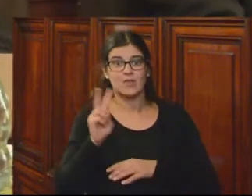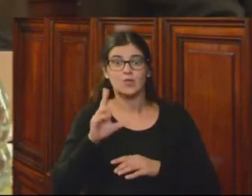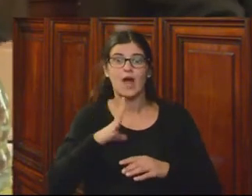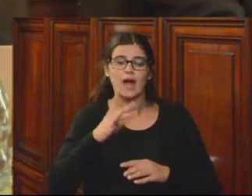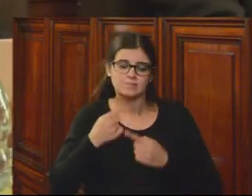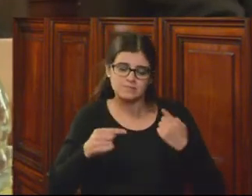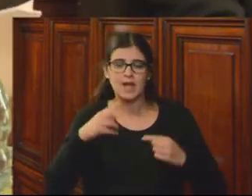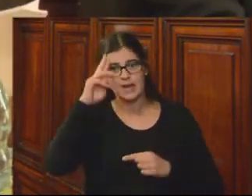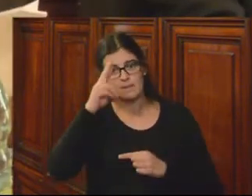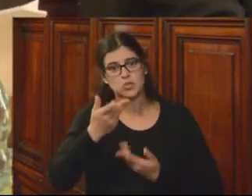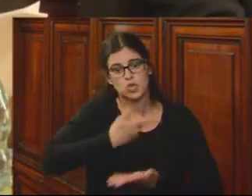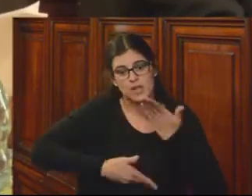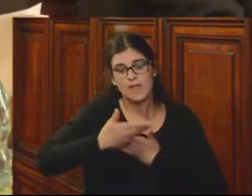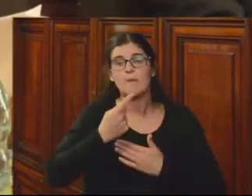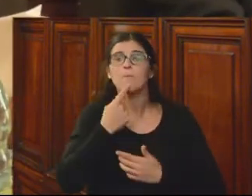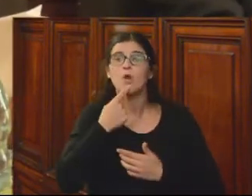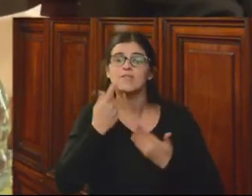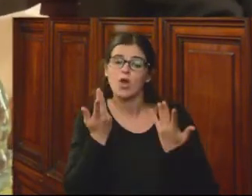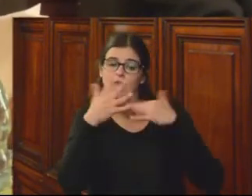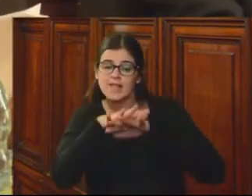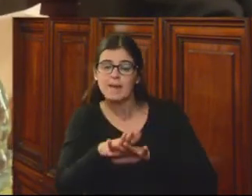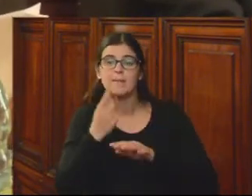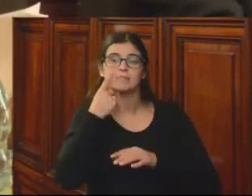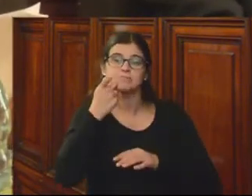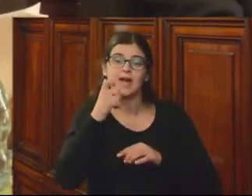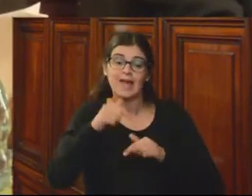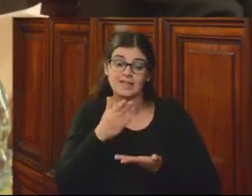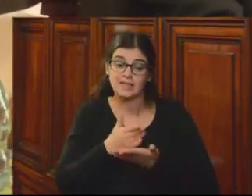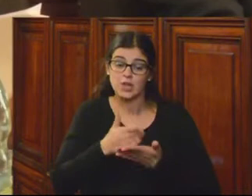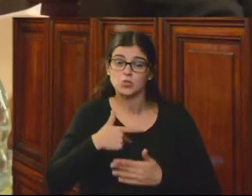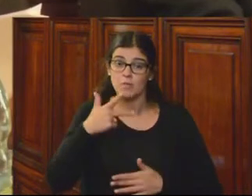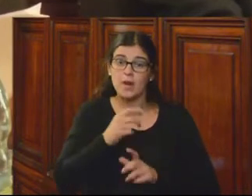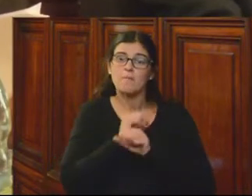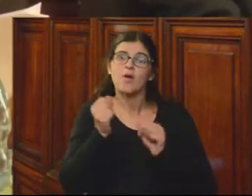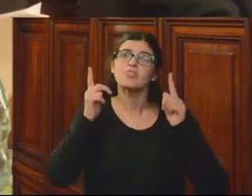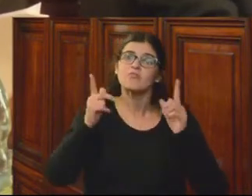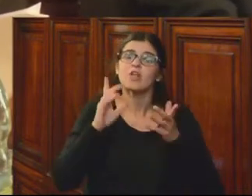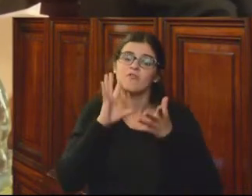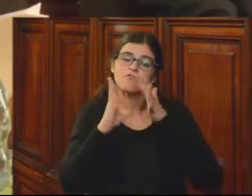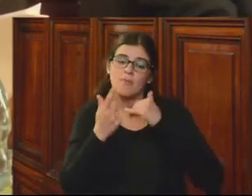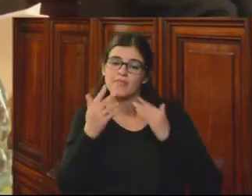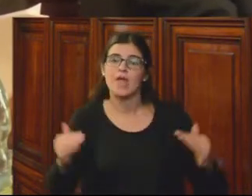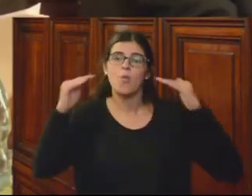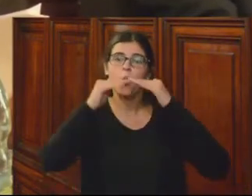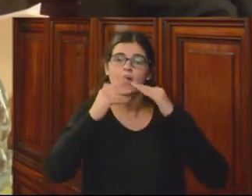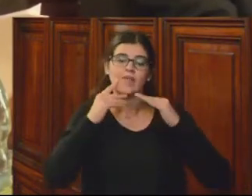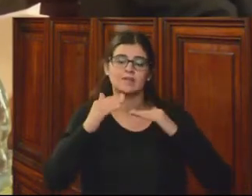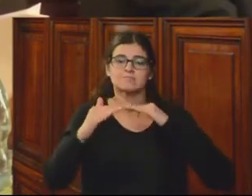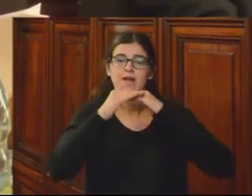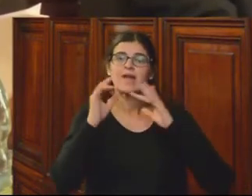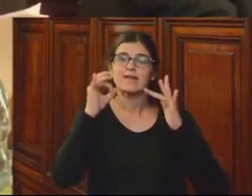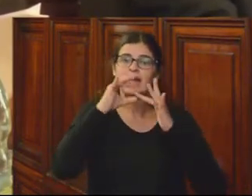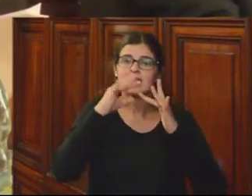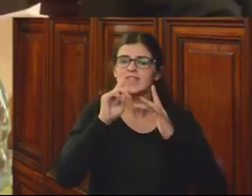responsabilidad y respeto, una acción política integral para garantizar que este derecho humano pueda ser disfrutado en condiciones de igualdad, equidad, calidad y